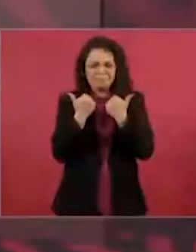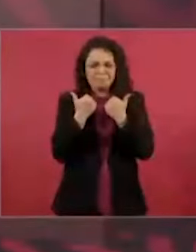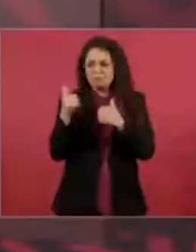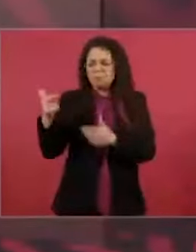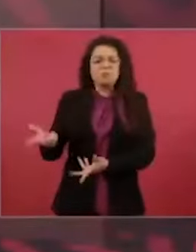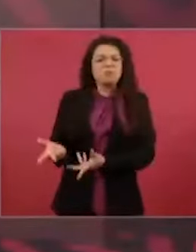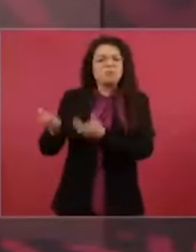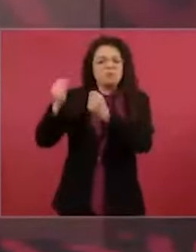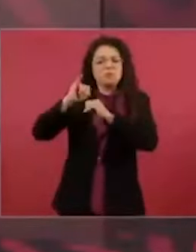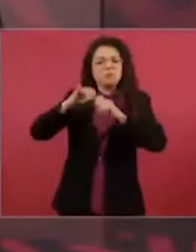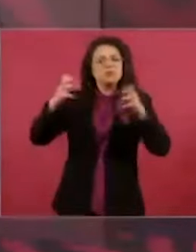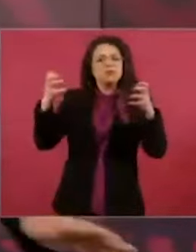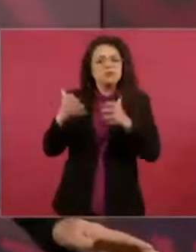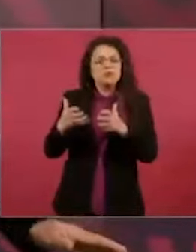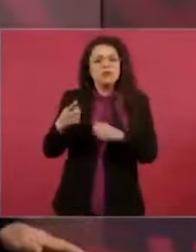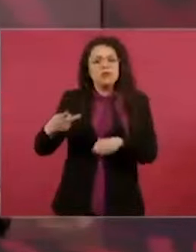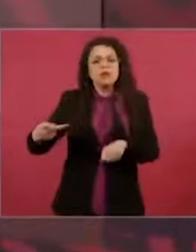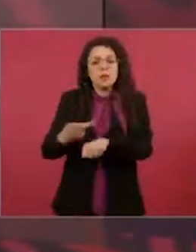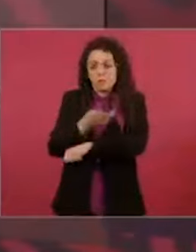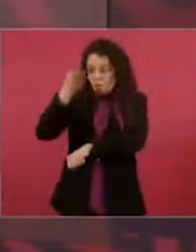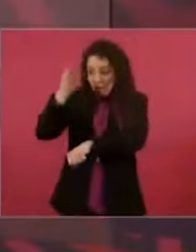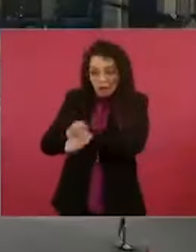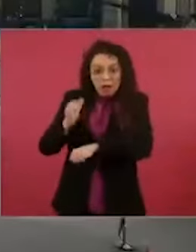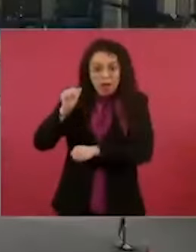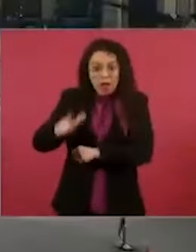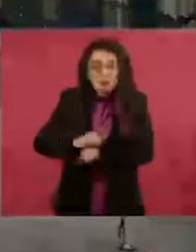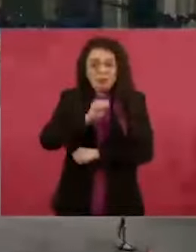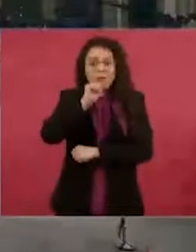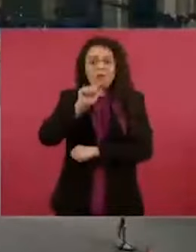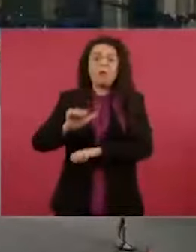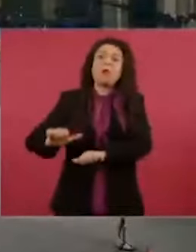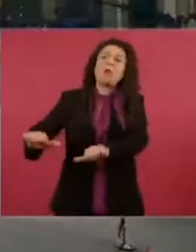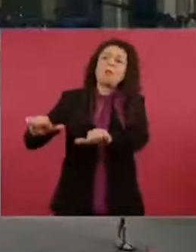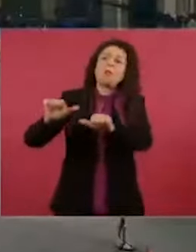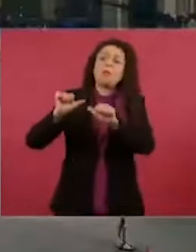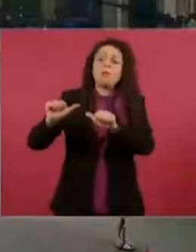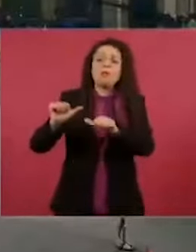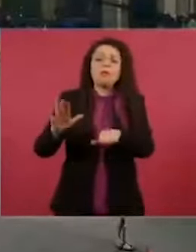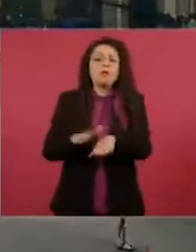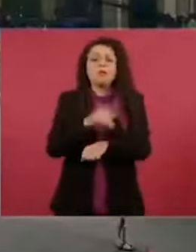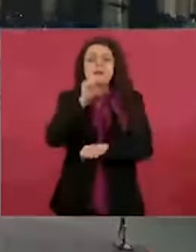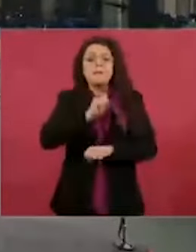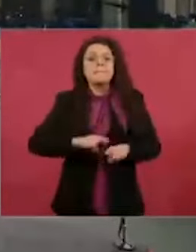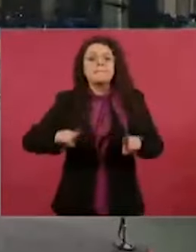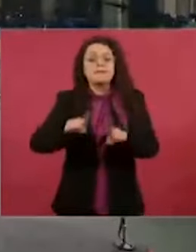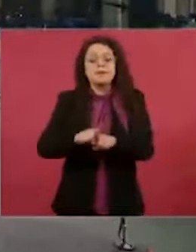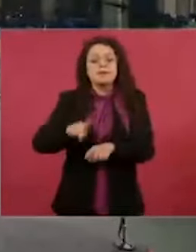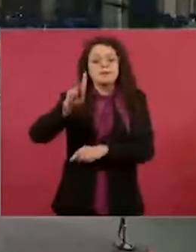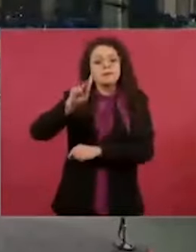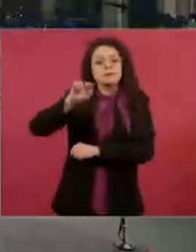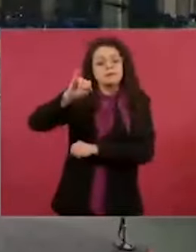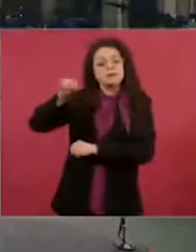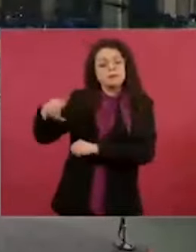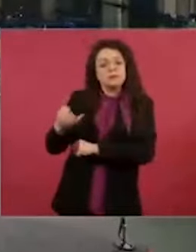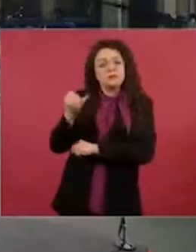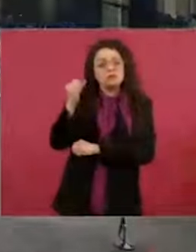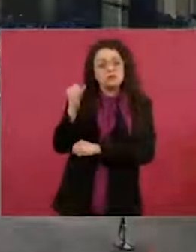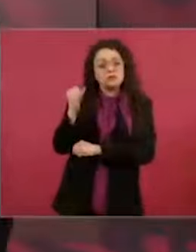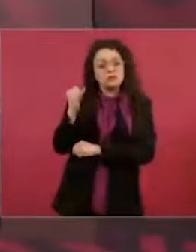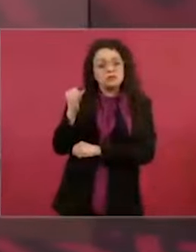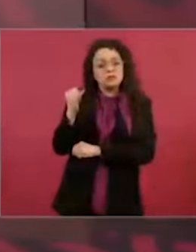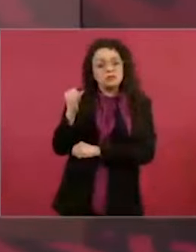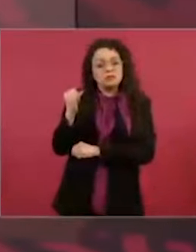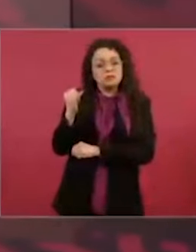alrededor de los 800 pesos muy buena noticia sin duda alguna porque esto pues ayuda mucho a la economía